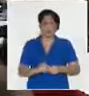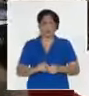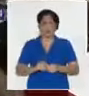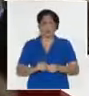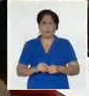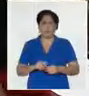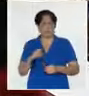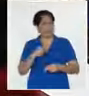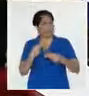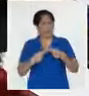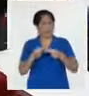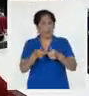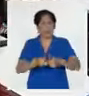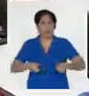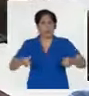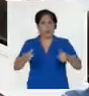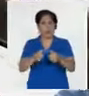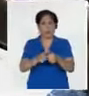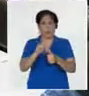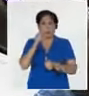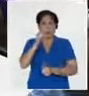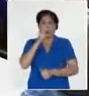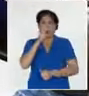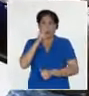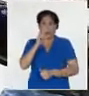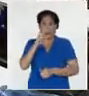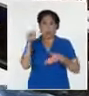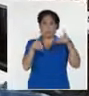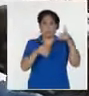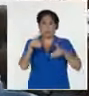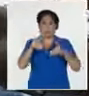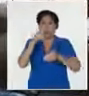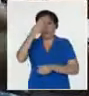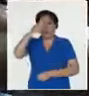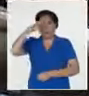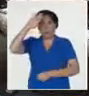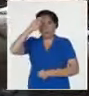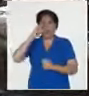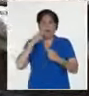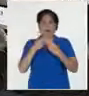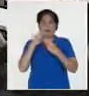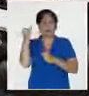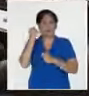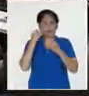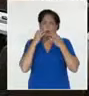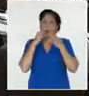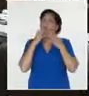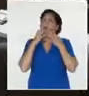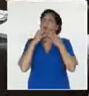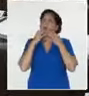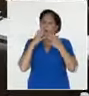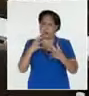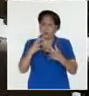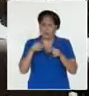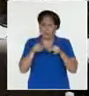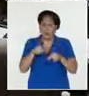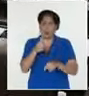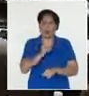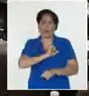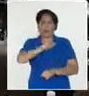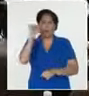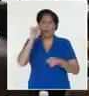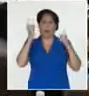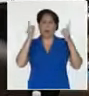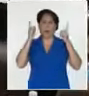Realizamos este congreso tras la participación de Cuba en dos importantes eventos internacionales que constituyeron victorias políticas